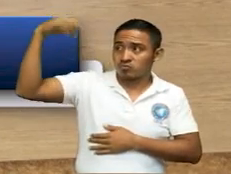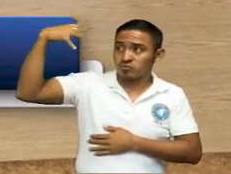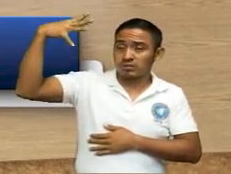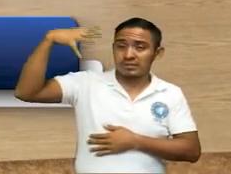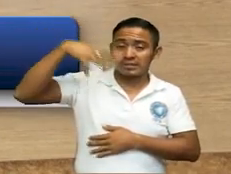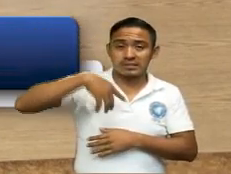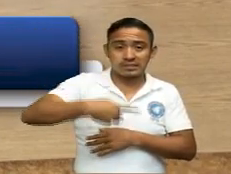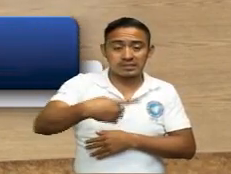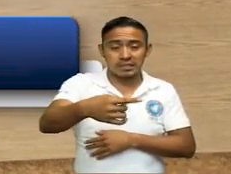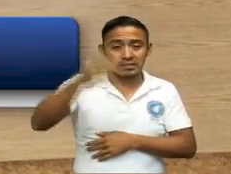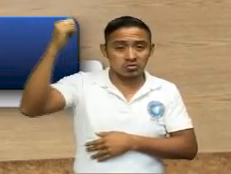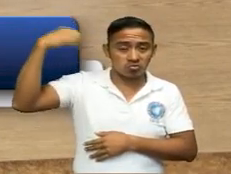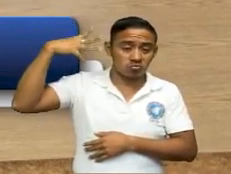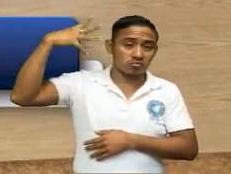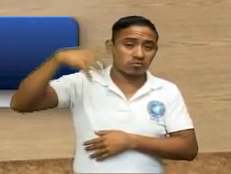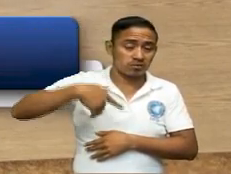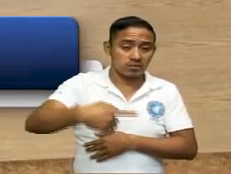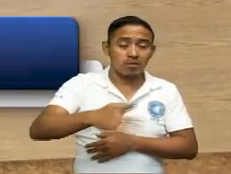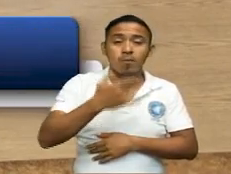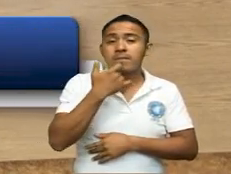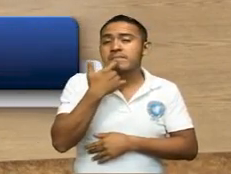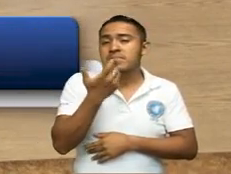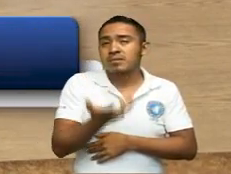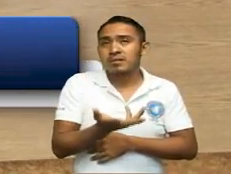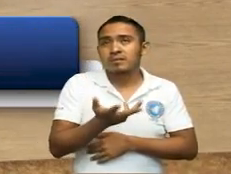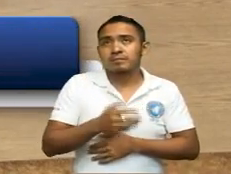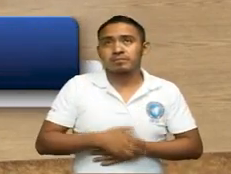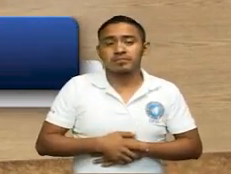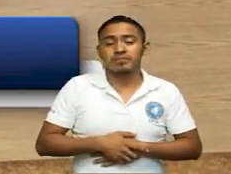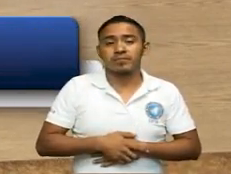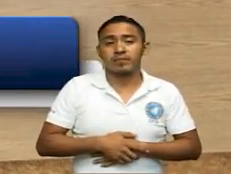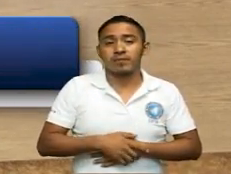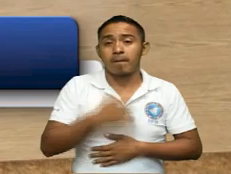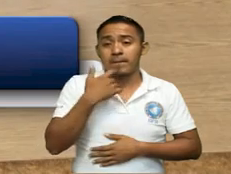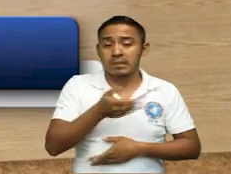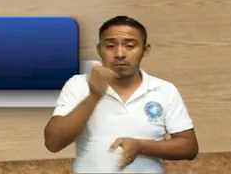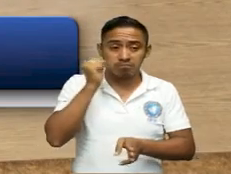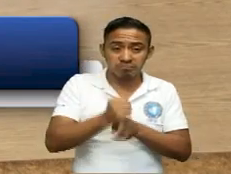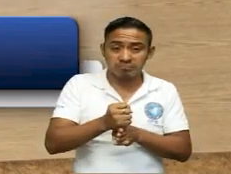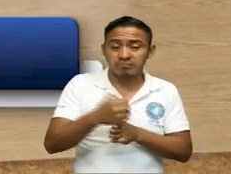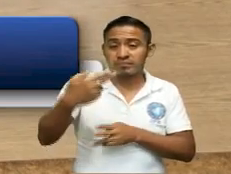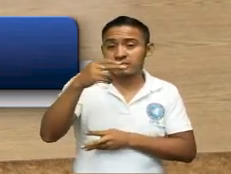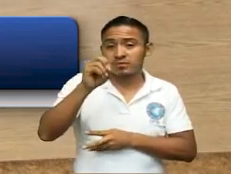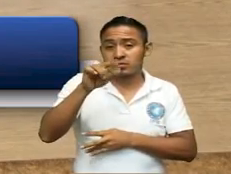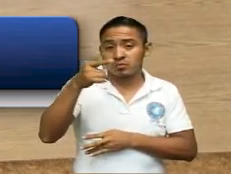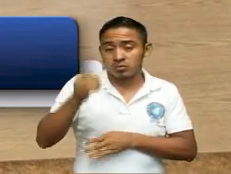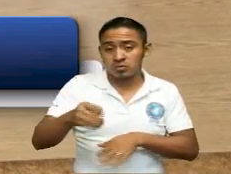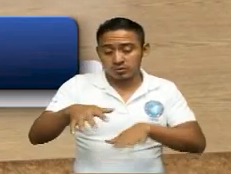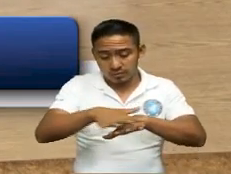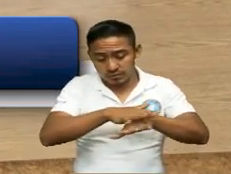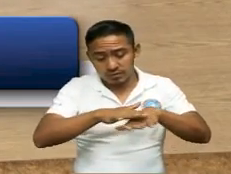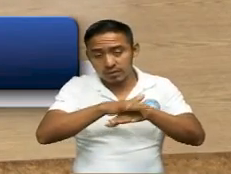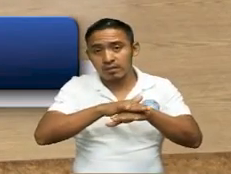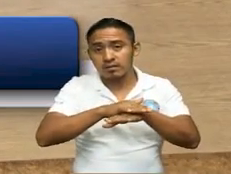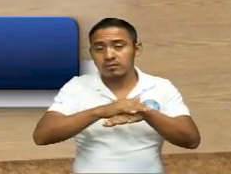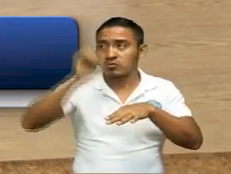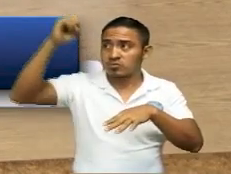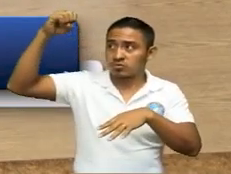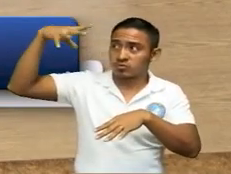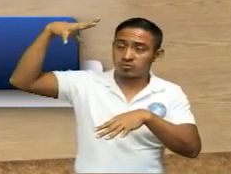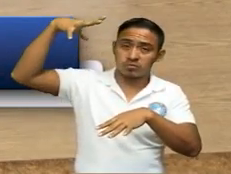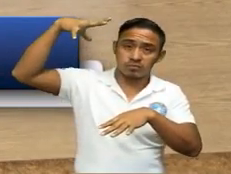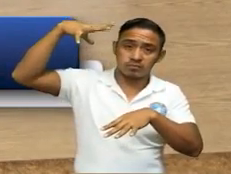Ese es todos los días, ¿ya? ¿Por qué? Porque lo único que mata el hongo en la superficie es los rayos